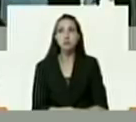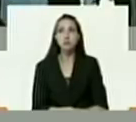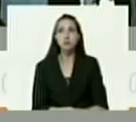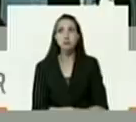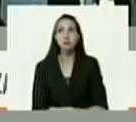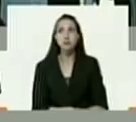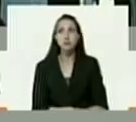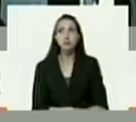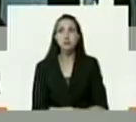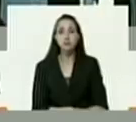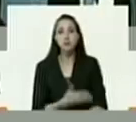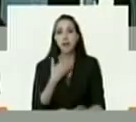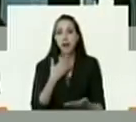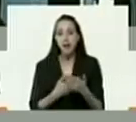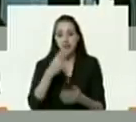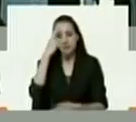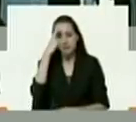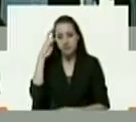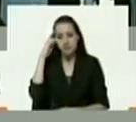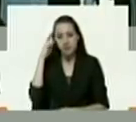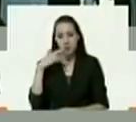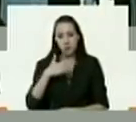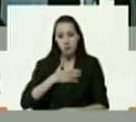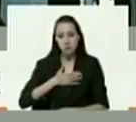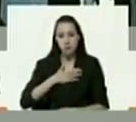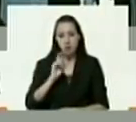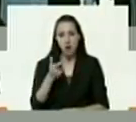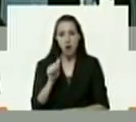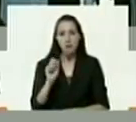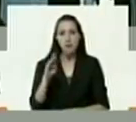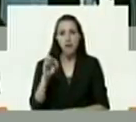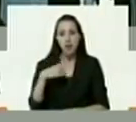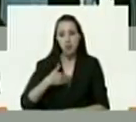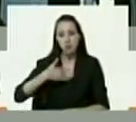Muchas gracias, ministro. Gabriela Sotomayor, de México.